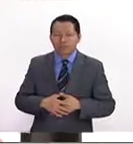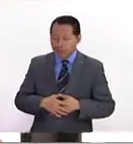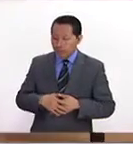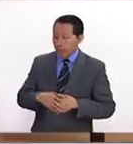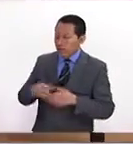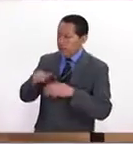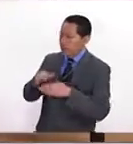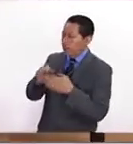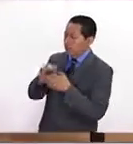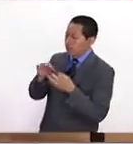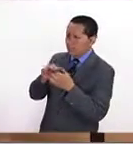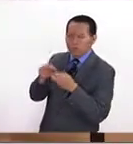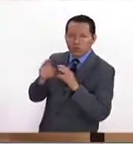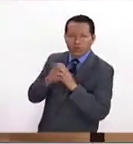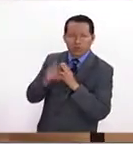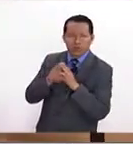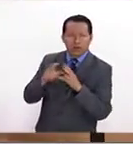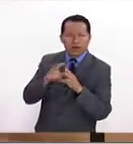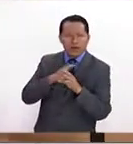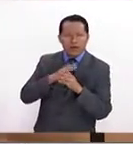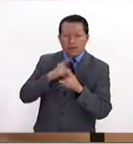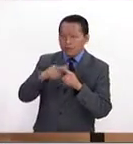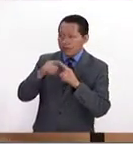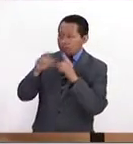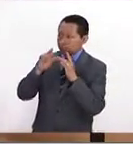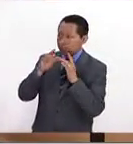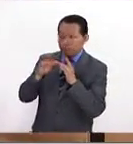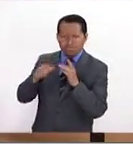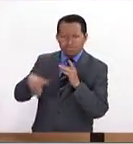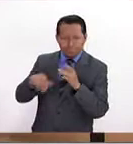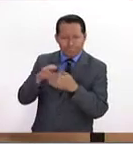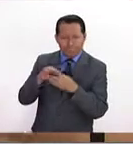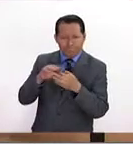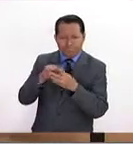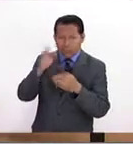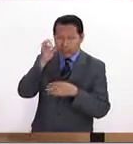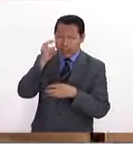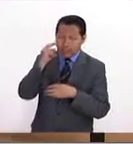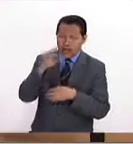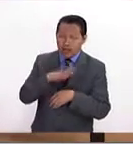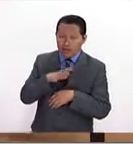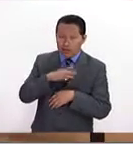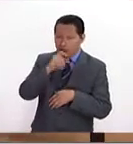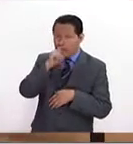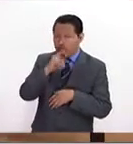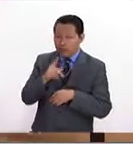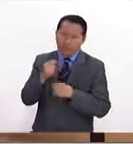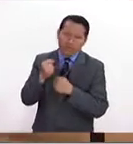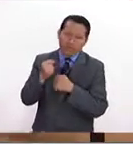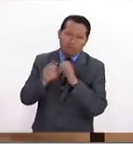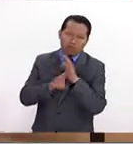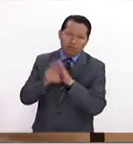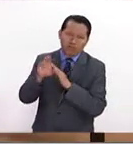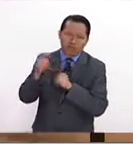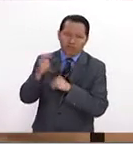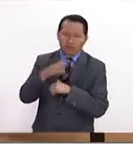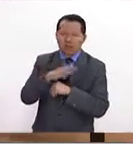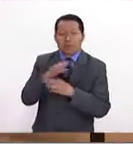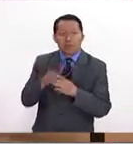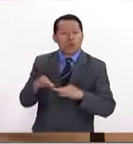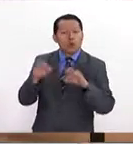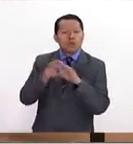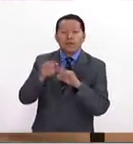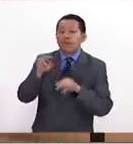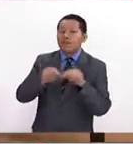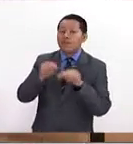mercados emergentes y estas cifras económicas que en efecto, sobre todo China, tiene pues cifras estratosféricas, un país muy importante